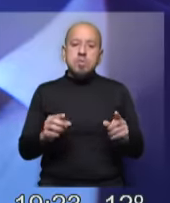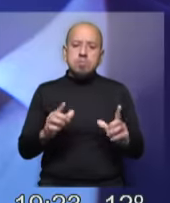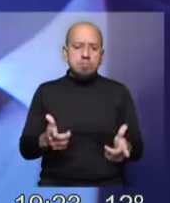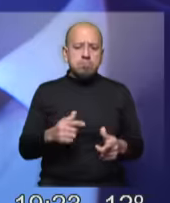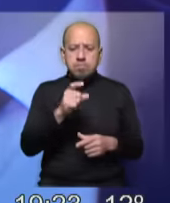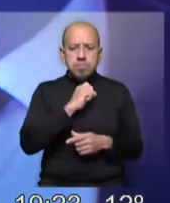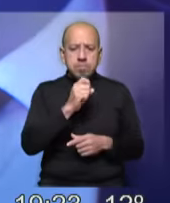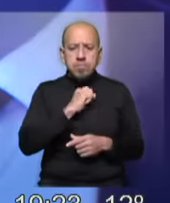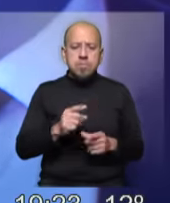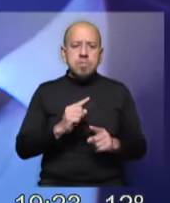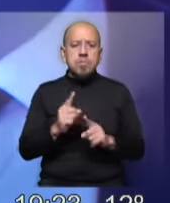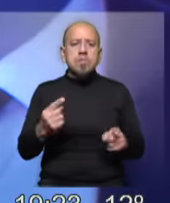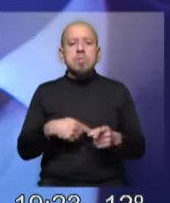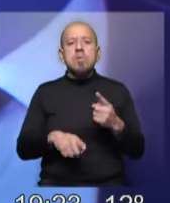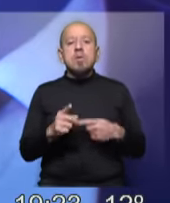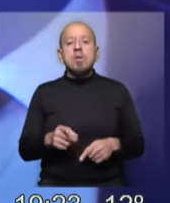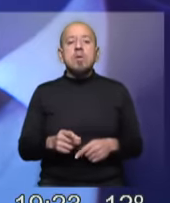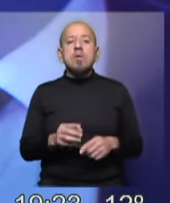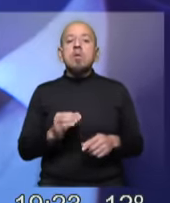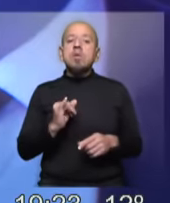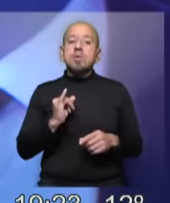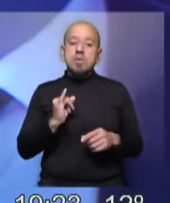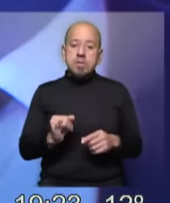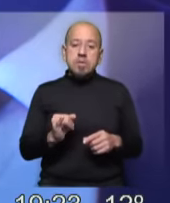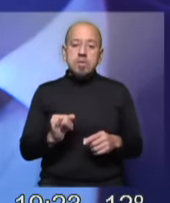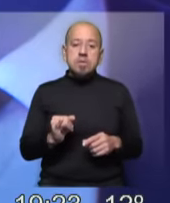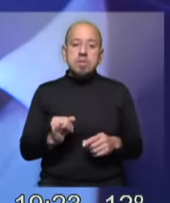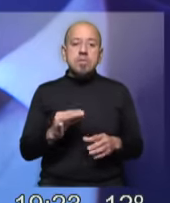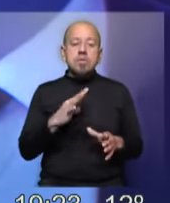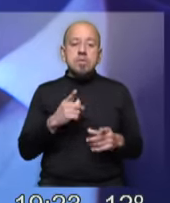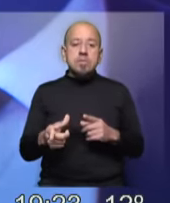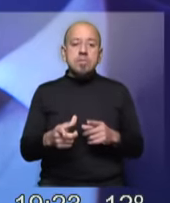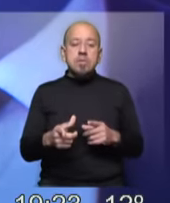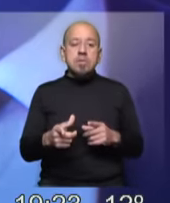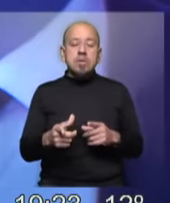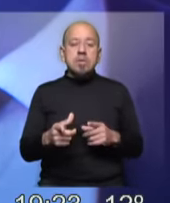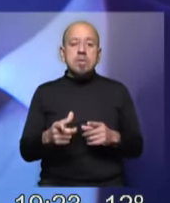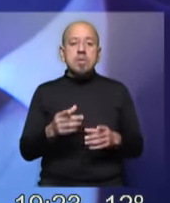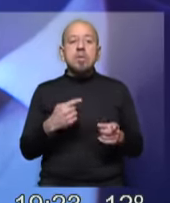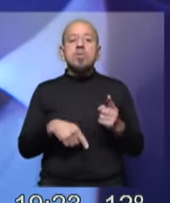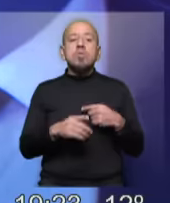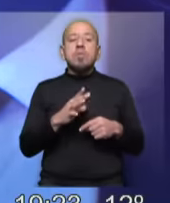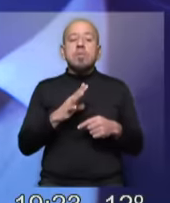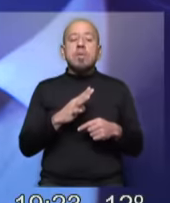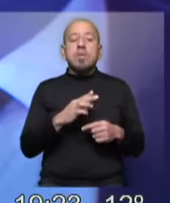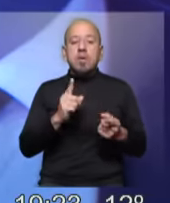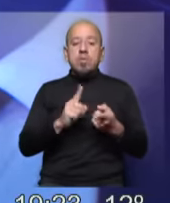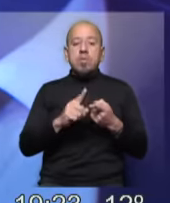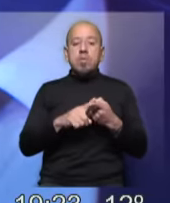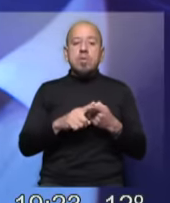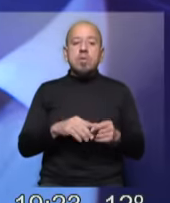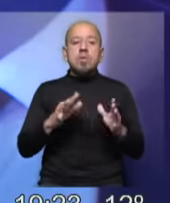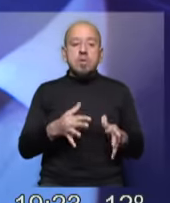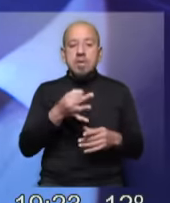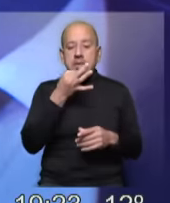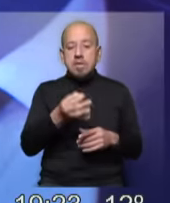mentido, pero que sí había seguido la línea que se había acordado para la defensa. Es decir, que había un acuerdo sobre qué decir